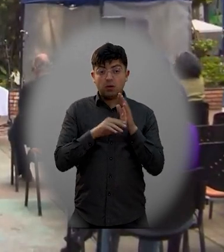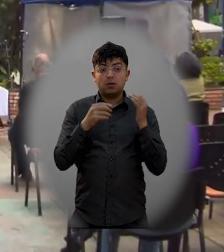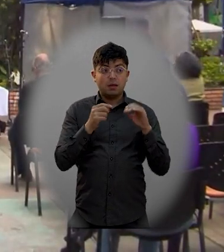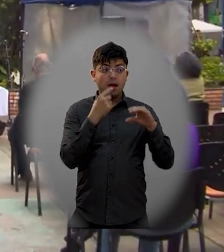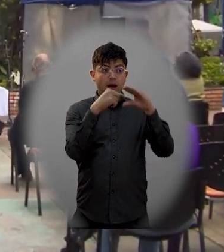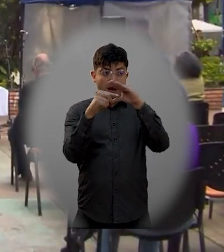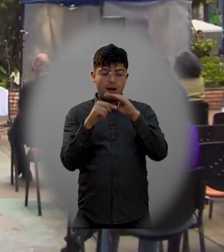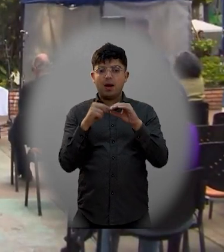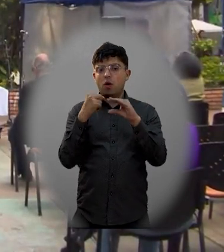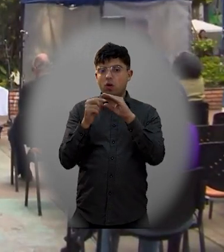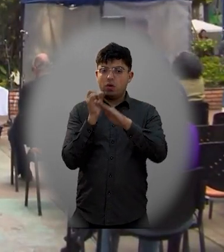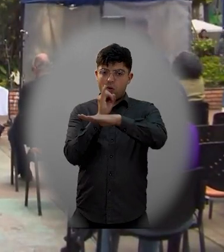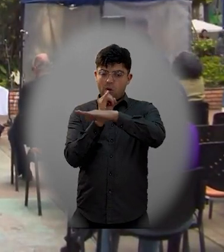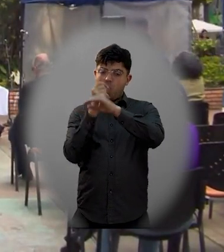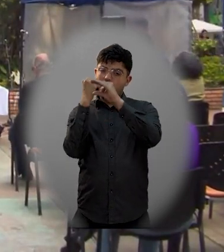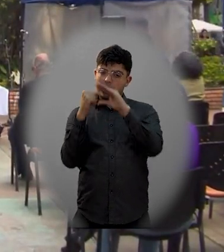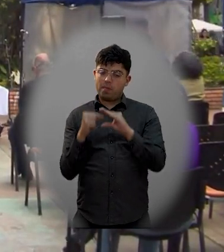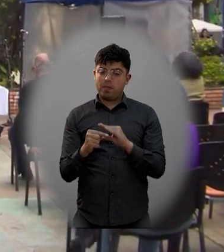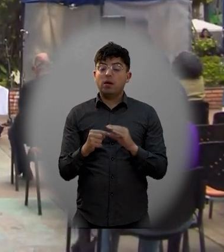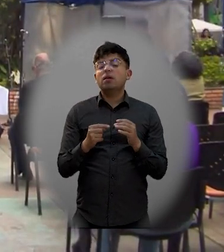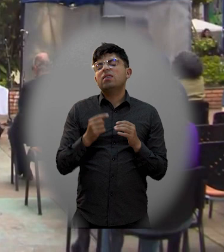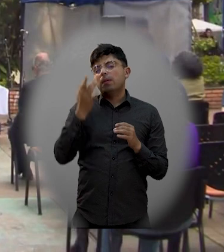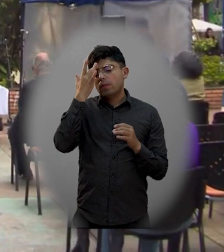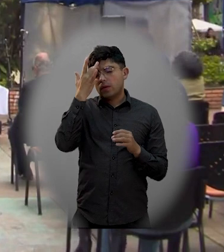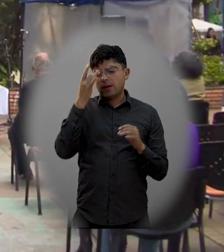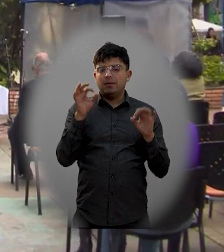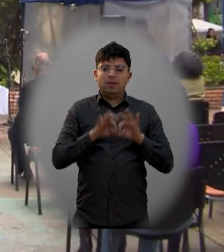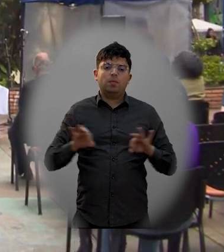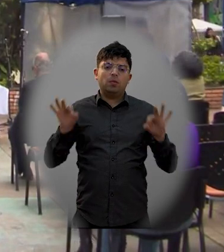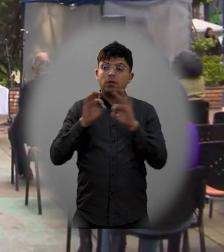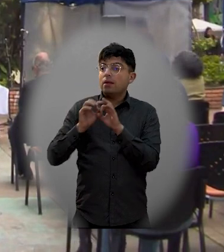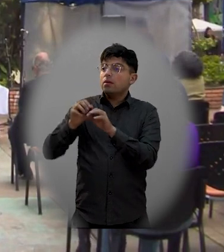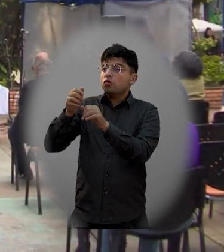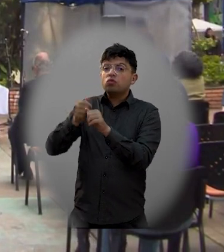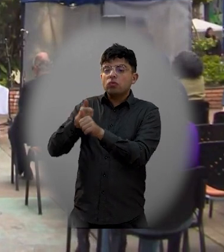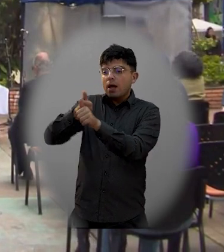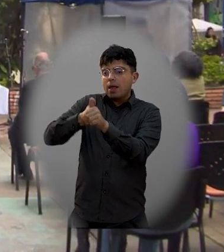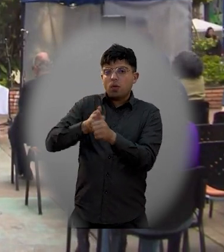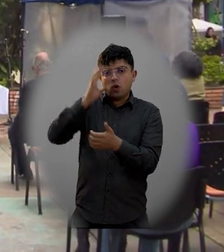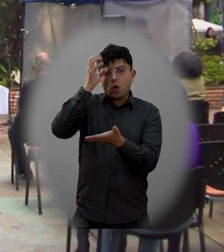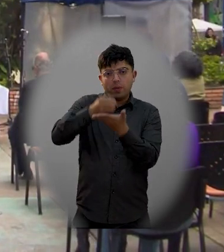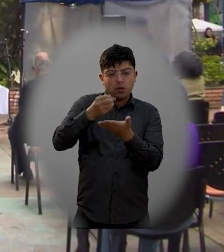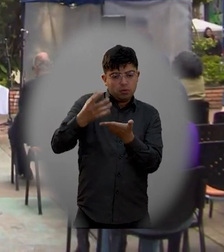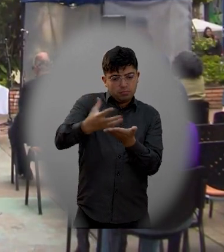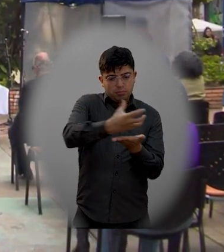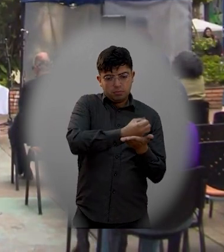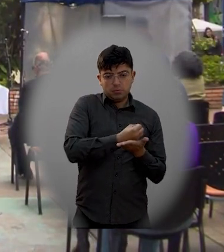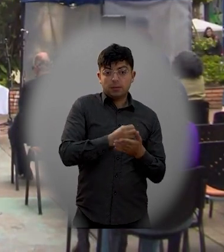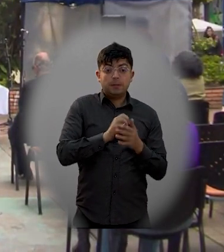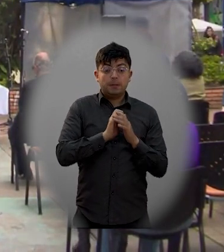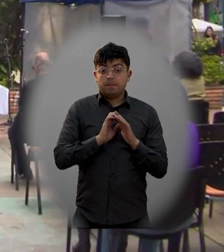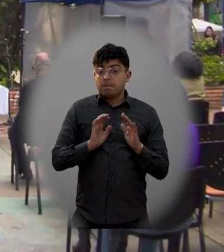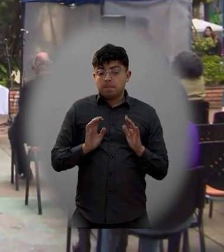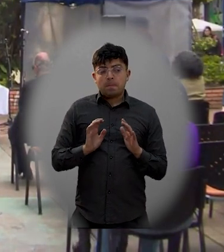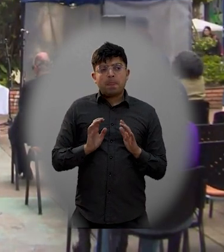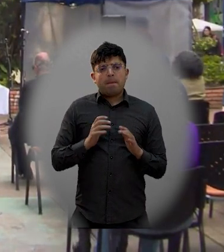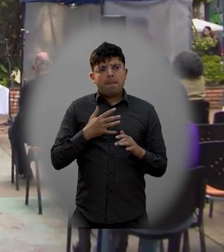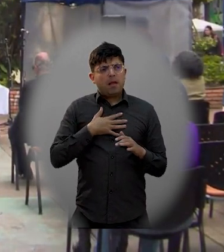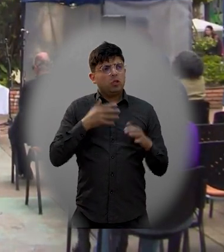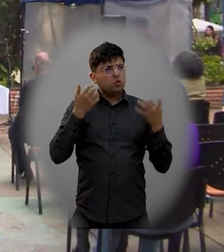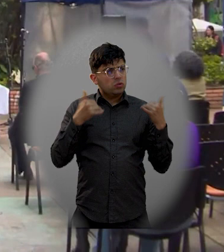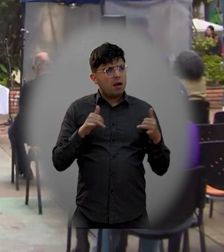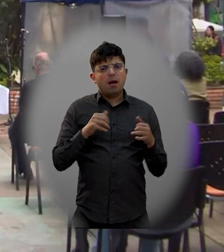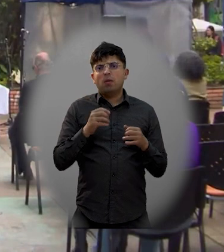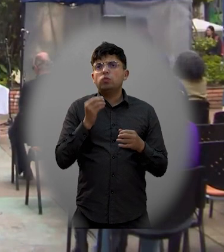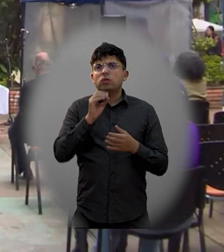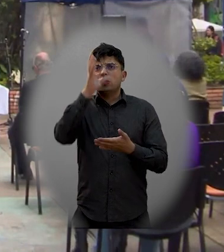también a cada correo institucional, porque es muy importante cada uno de sus aportes. Por favor, no se detengan en decir, no, pero es que ya llevo